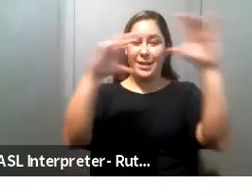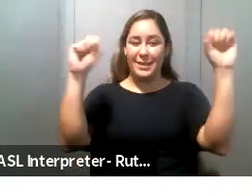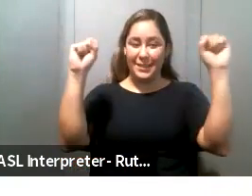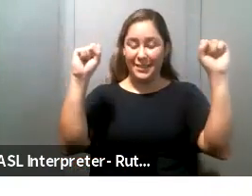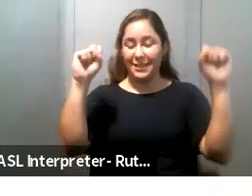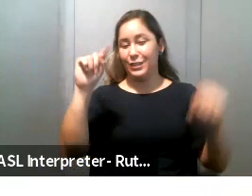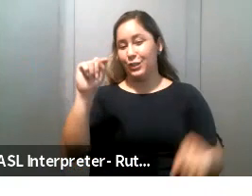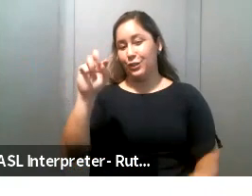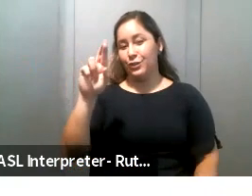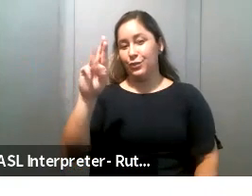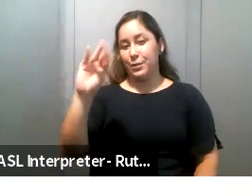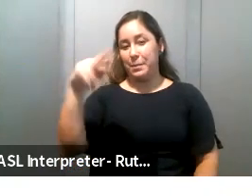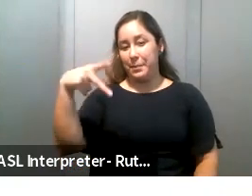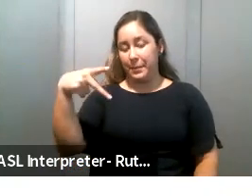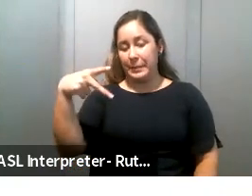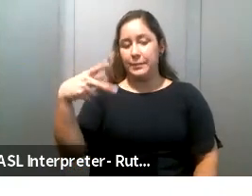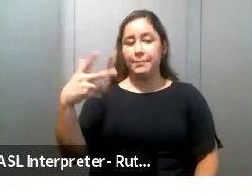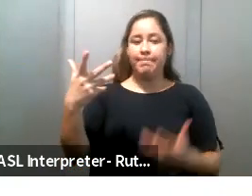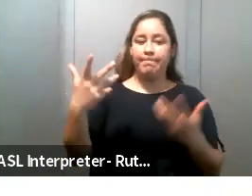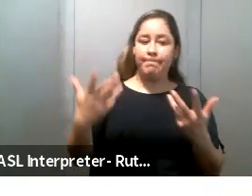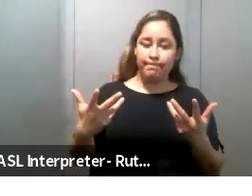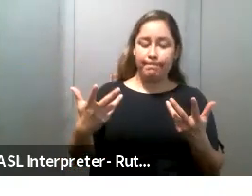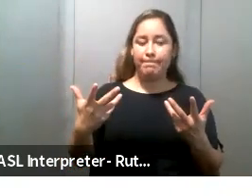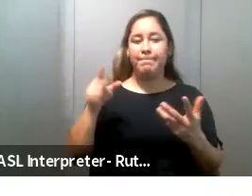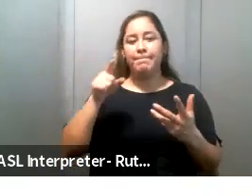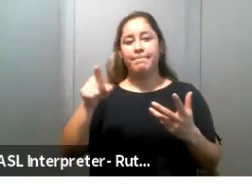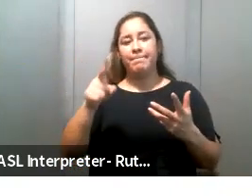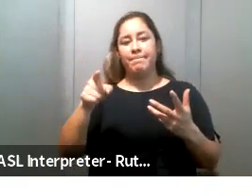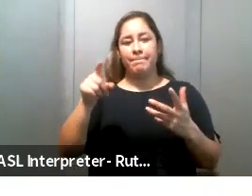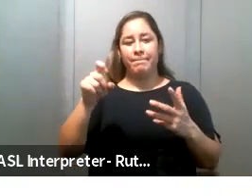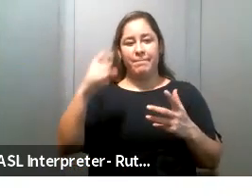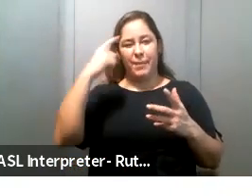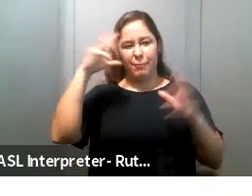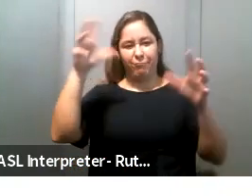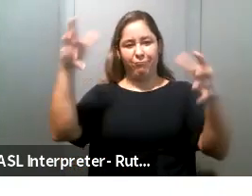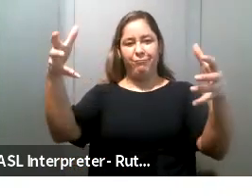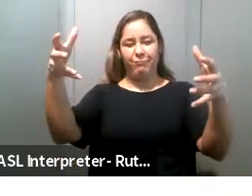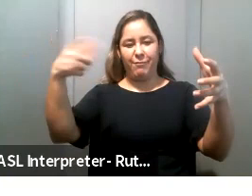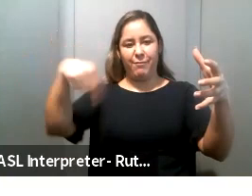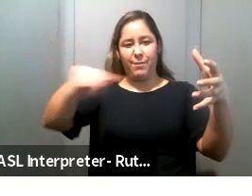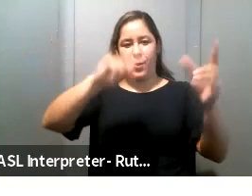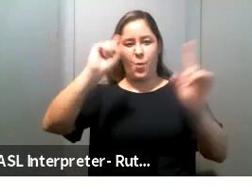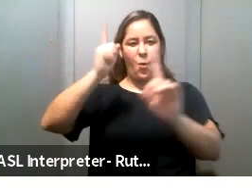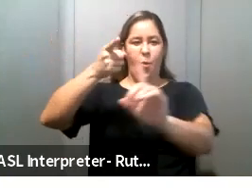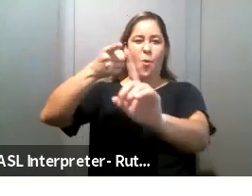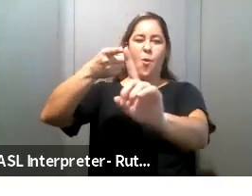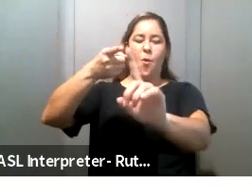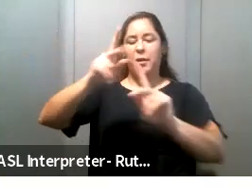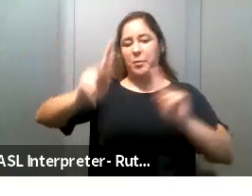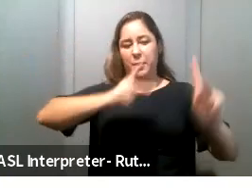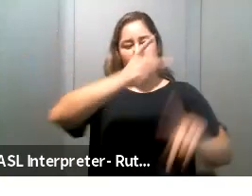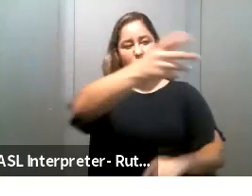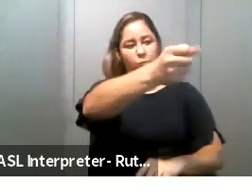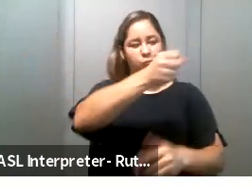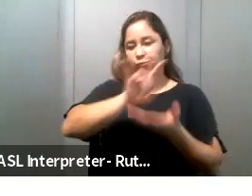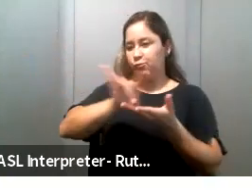sabemos que esta administración tiene un enfoque en deportar a gente, en poner a gente en